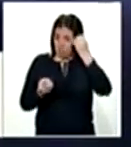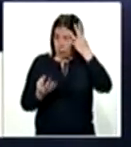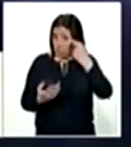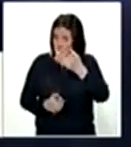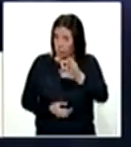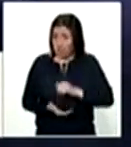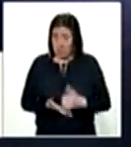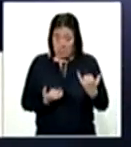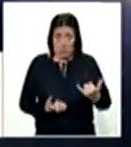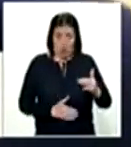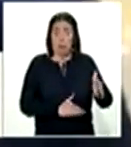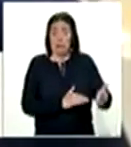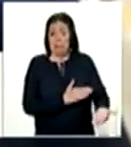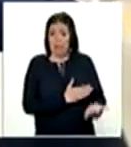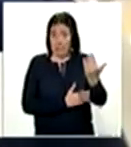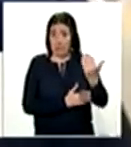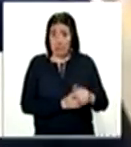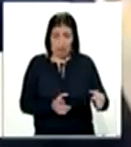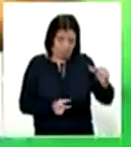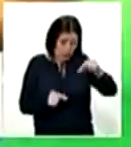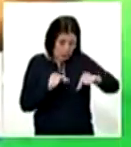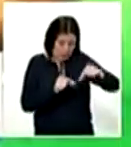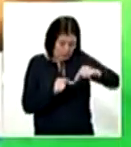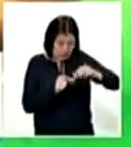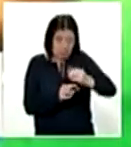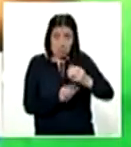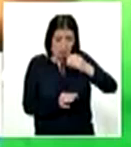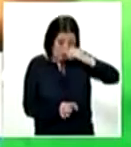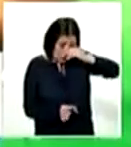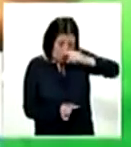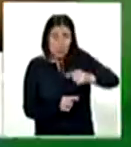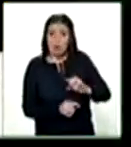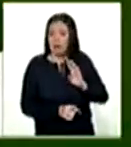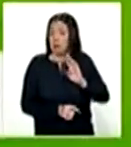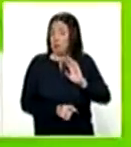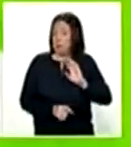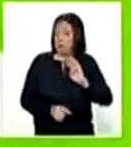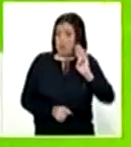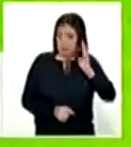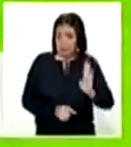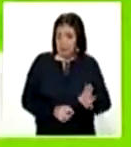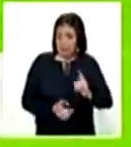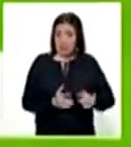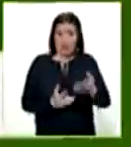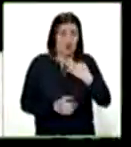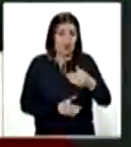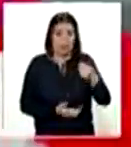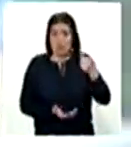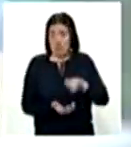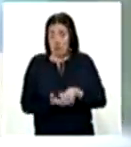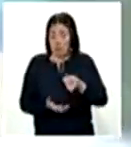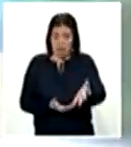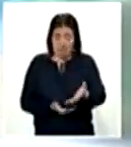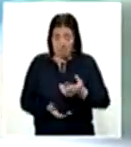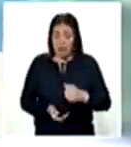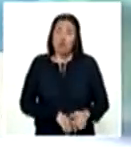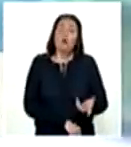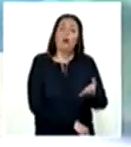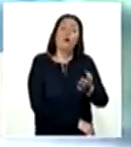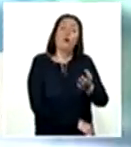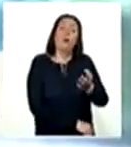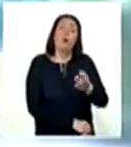porque esta mañana el bioquímico brasileño Luis Carlos Cameron, quien fue contratado por el capitán de la selección, declaró en Brasil que